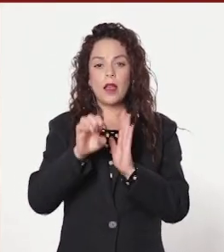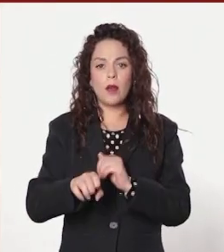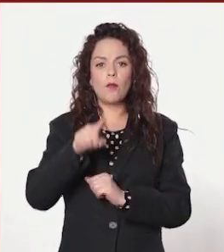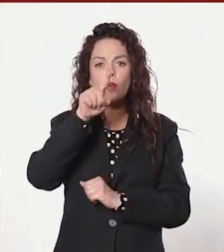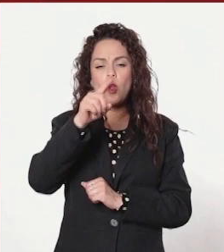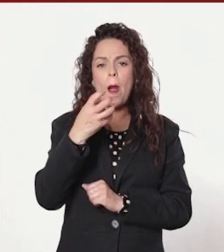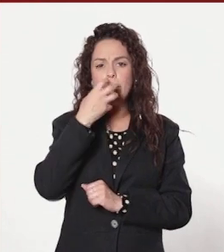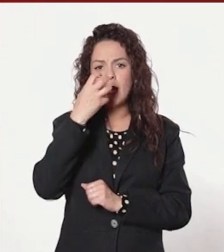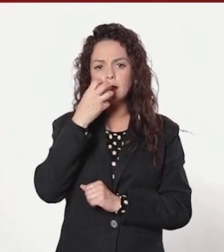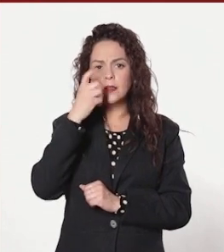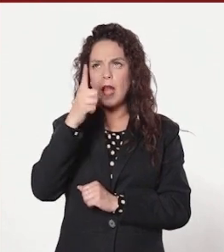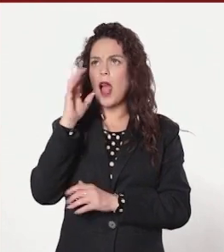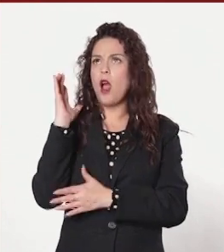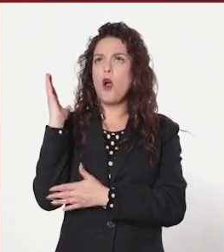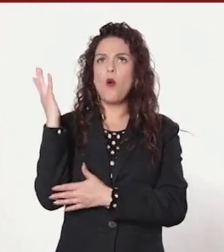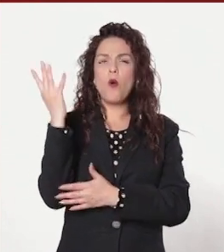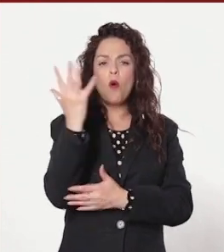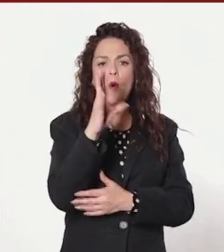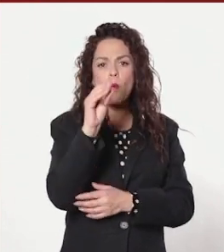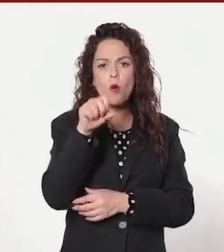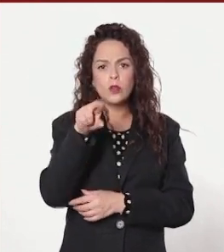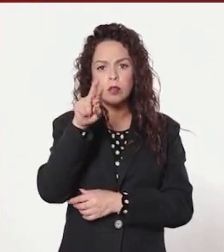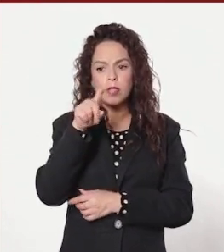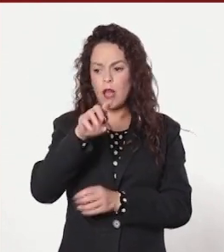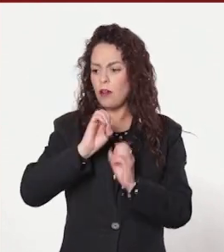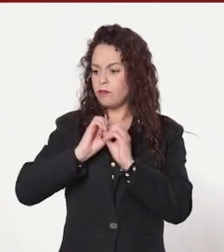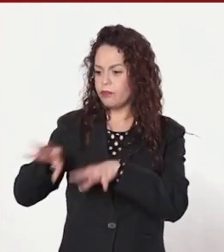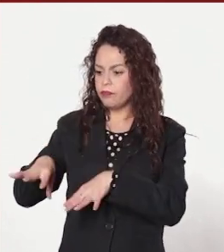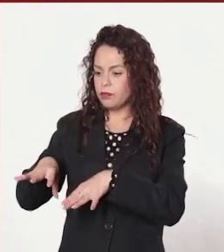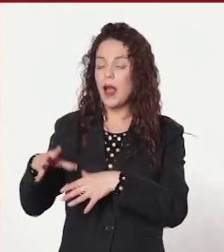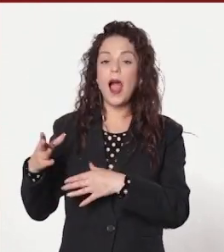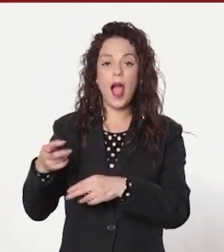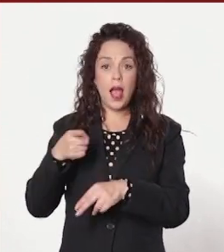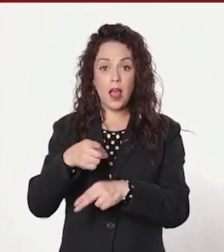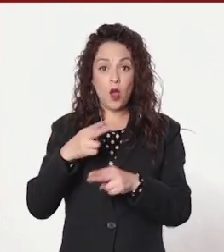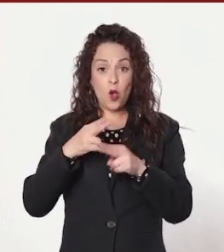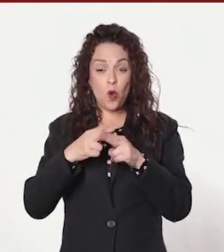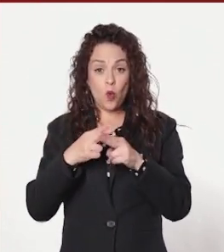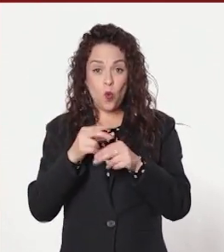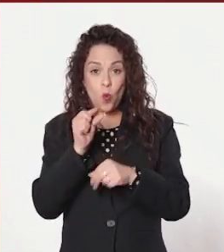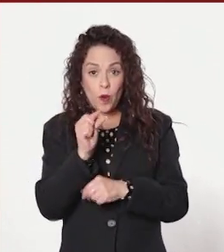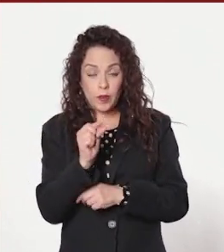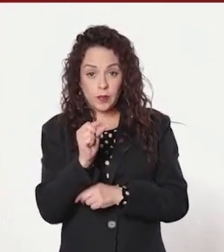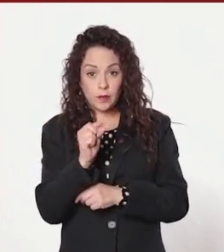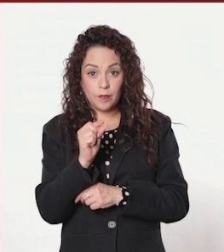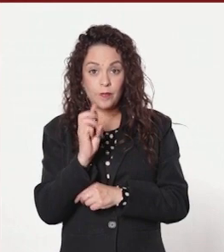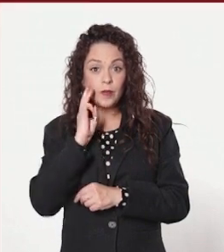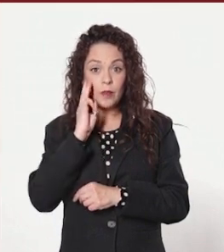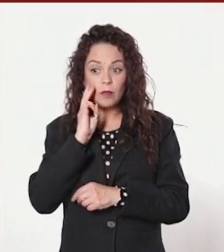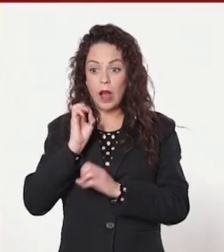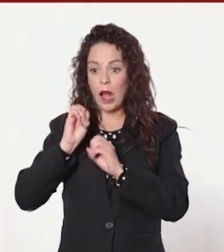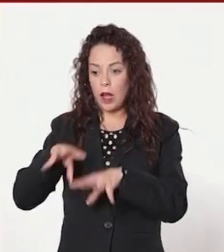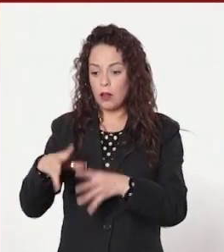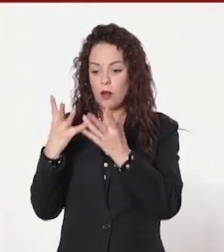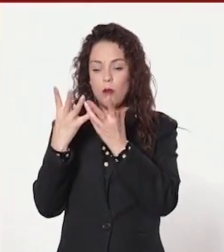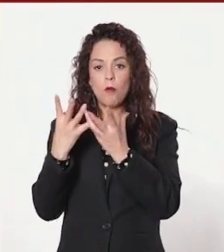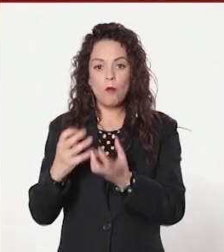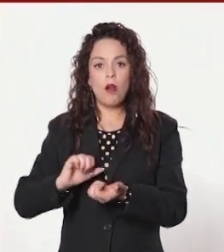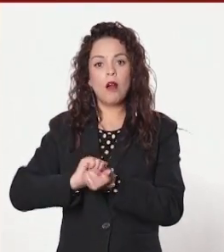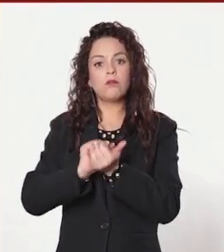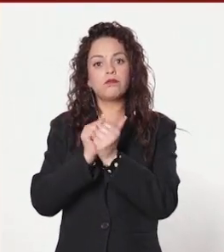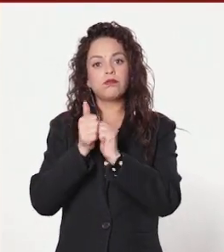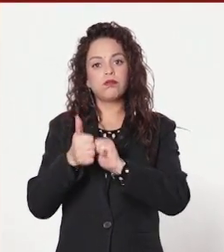tú la tiras, el hueso de la manzana se convierte en alimento para la tierra, se degrada y se convierte en